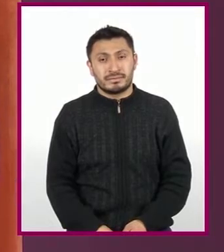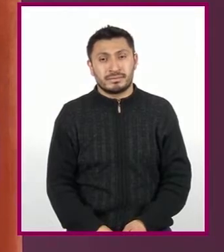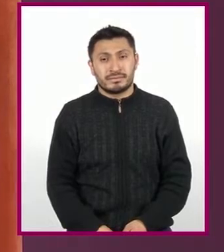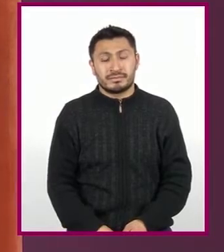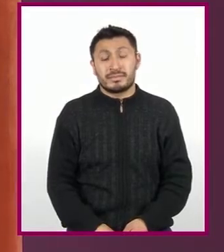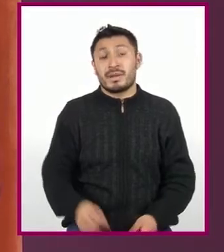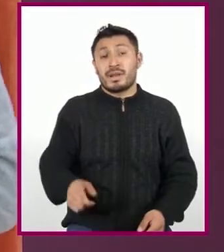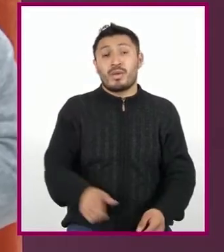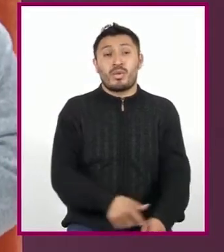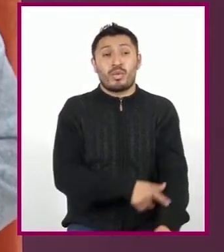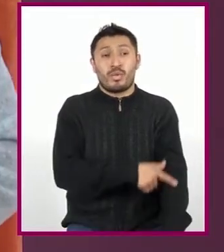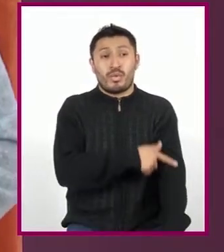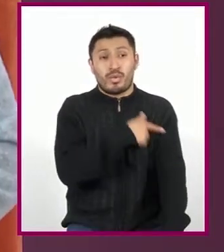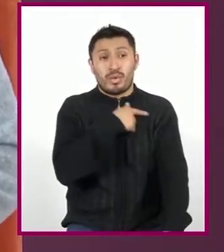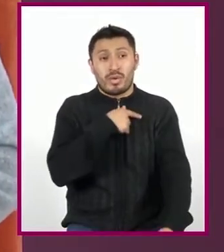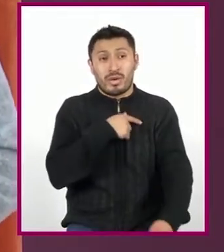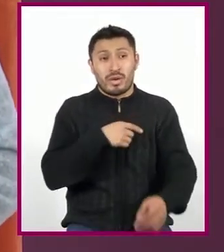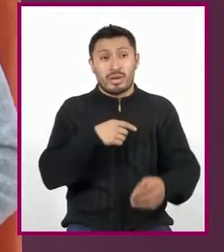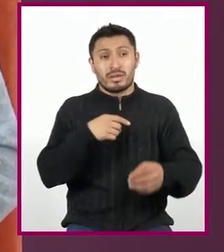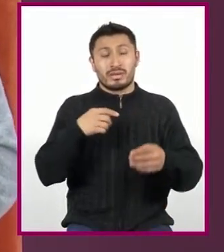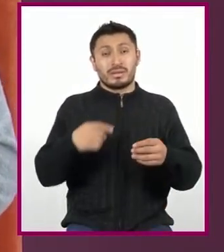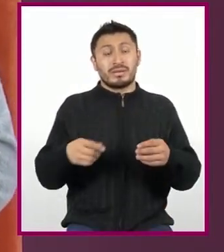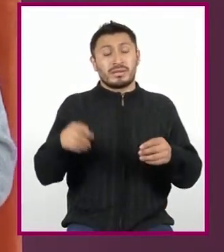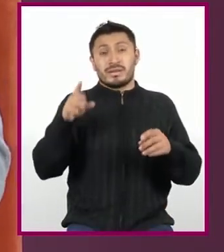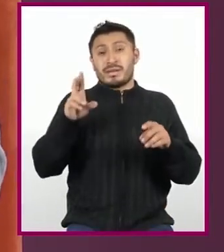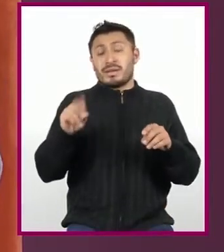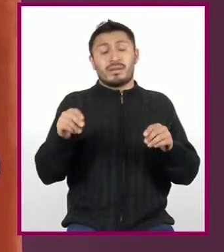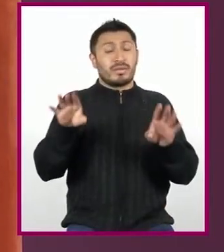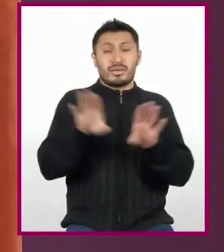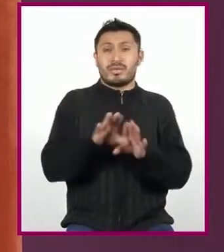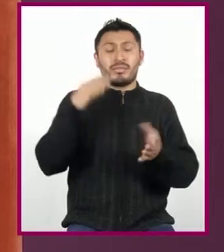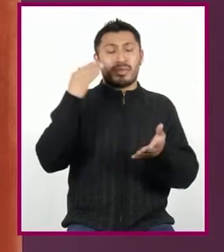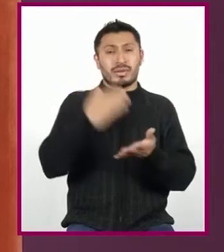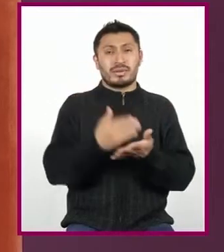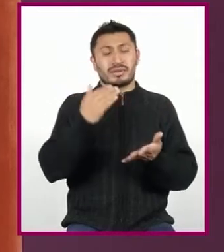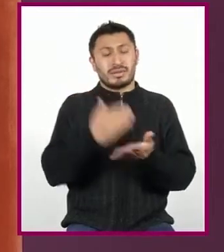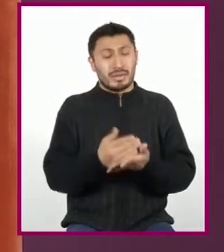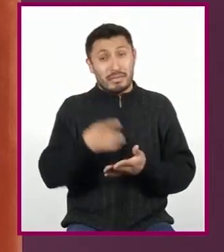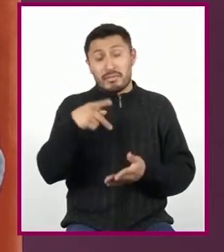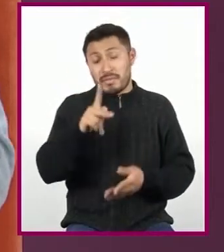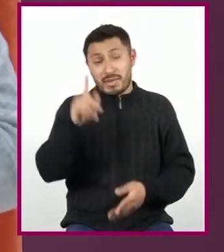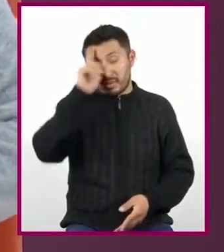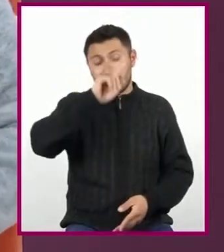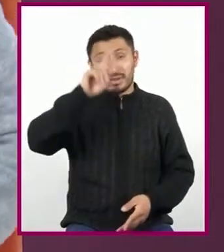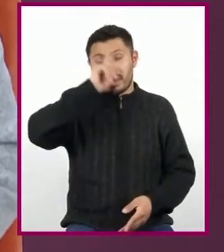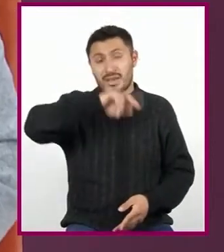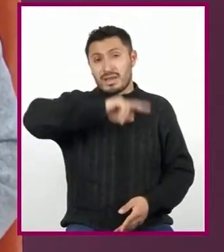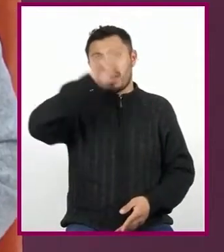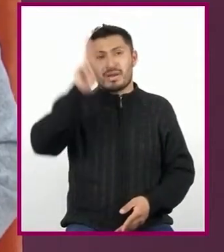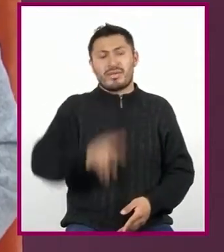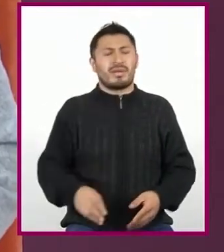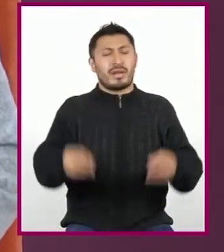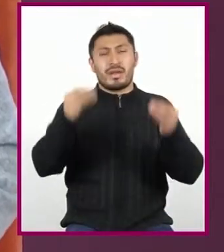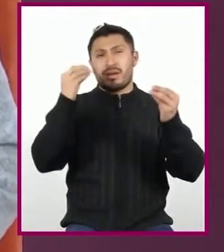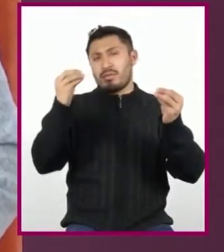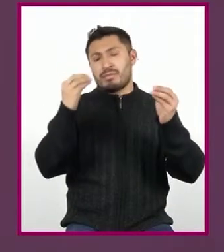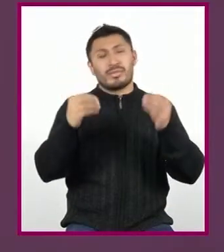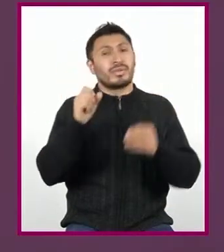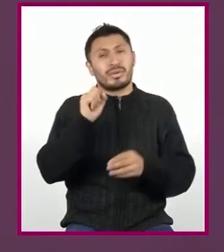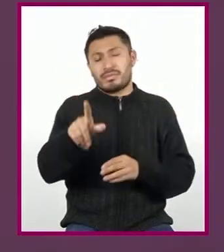él o ella, en singular o en plural, ellos. Aunque este recurso es menos cercano para el lector, es útil